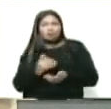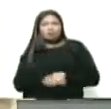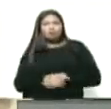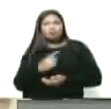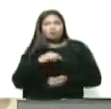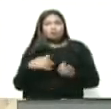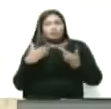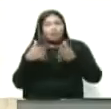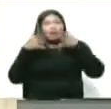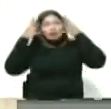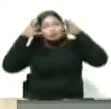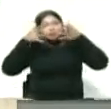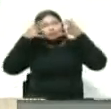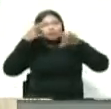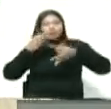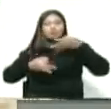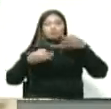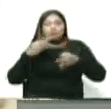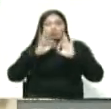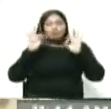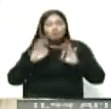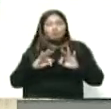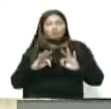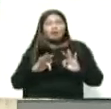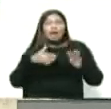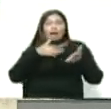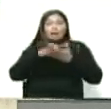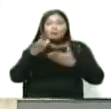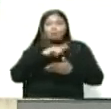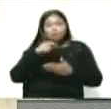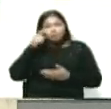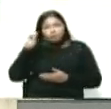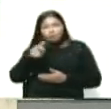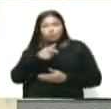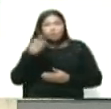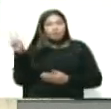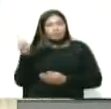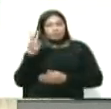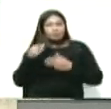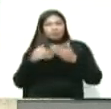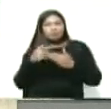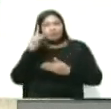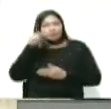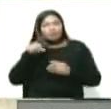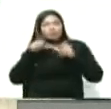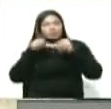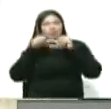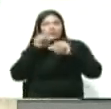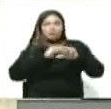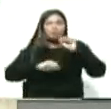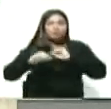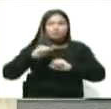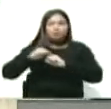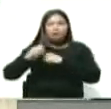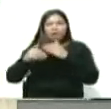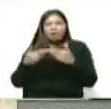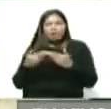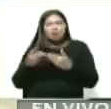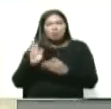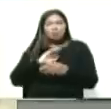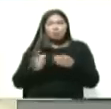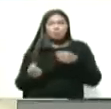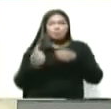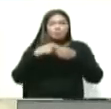brindar asesorías jurídicas de forma gratuita al pueblo venezolano, así como también que seguirá desplegado con su